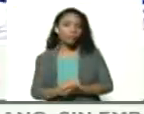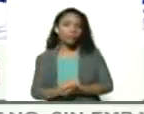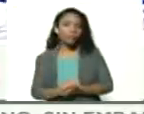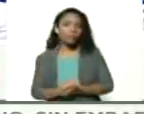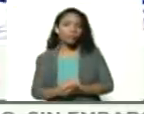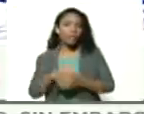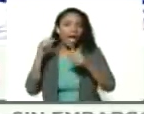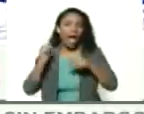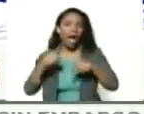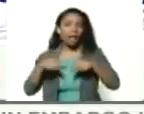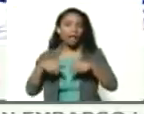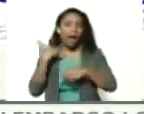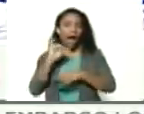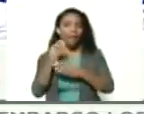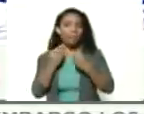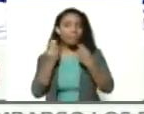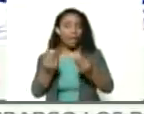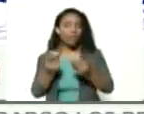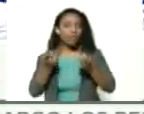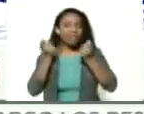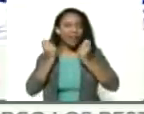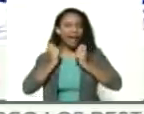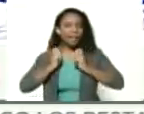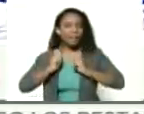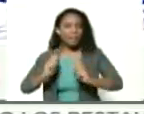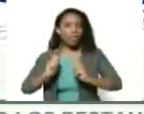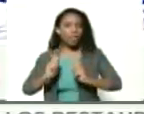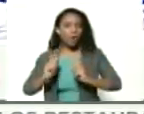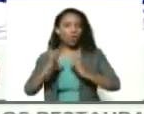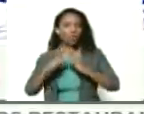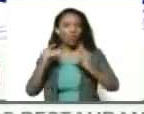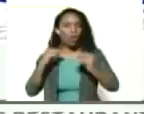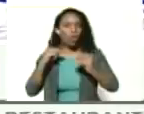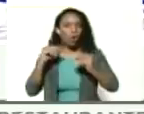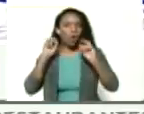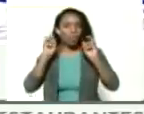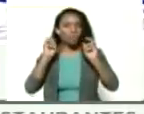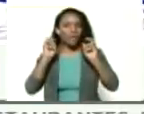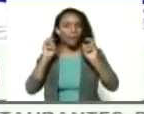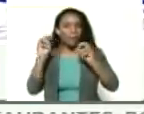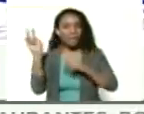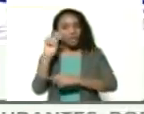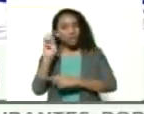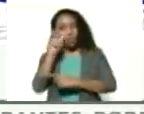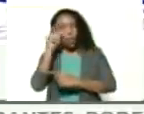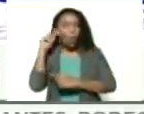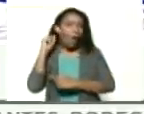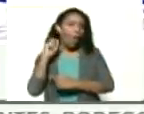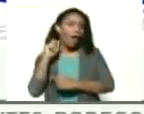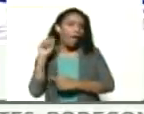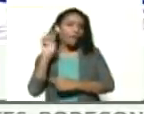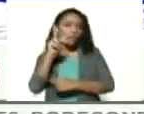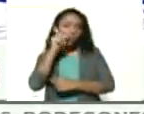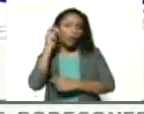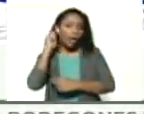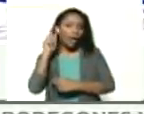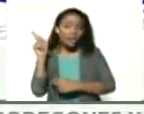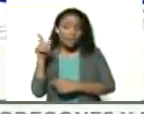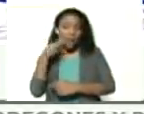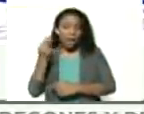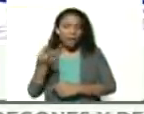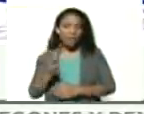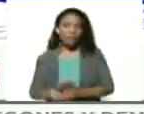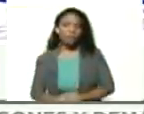están garantizados los tratamientos. Para todos los casos, para todos los venezolanos, para todas las venezolanas. Esa es la